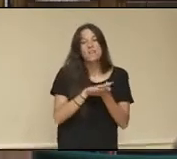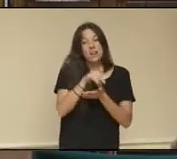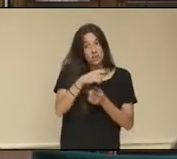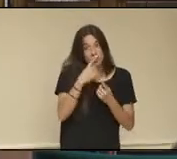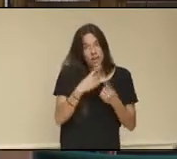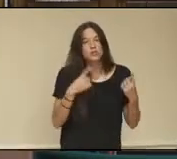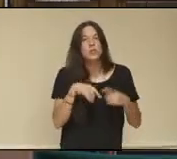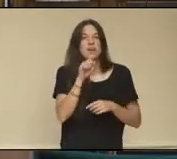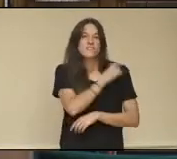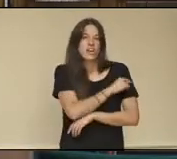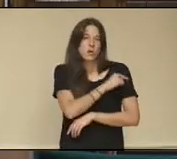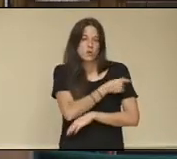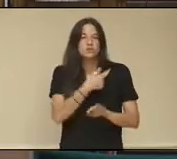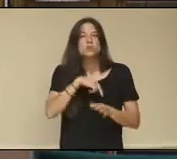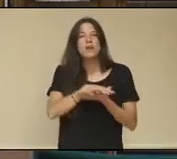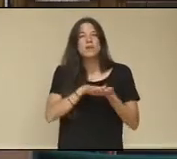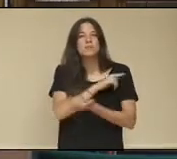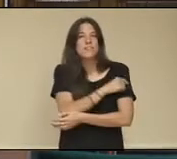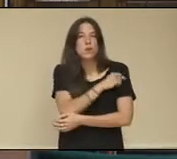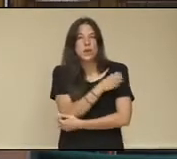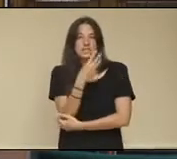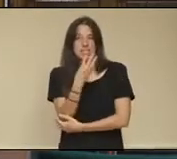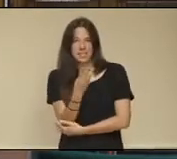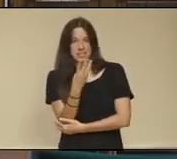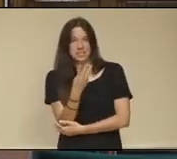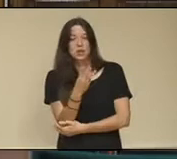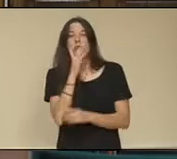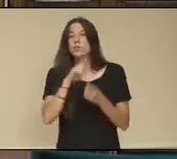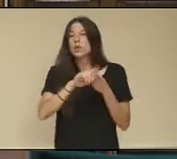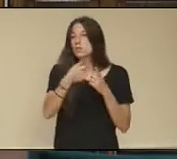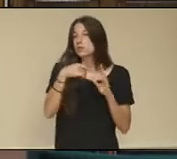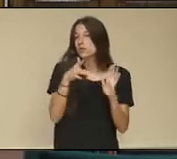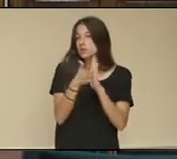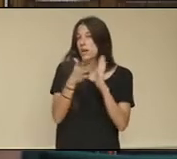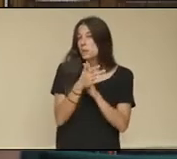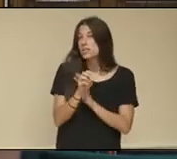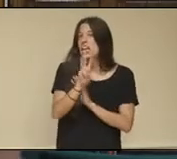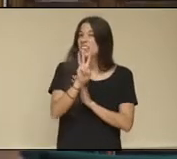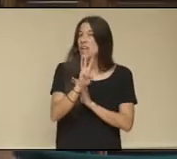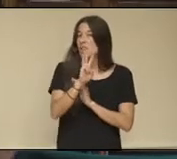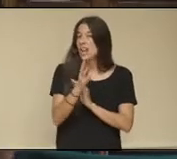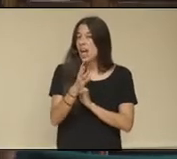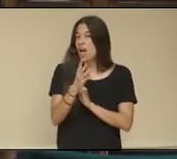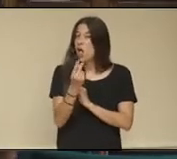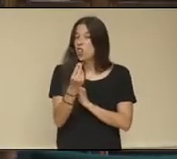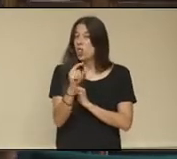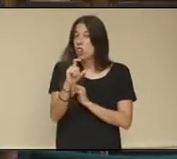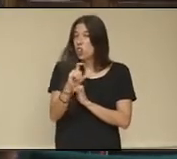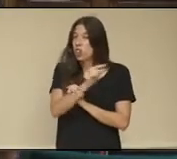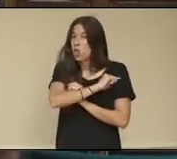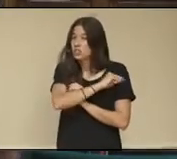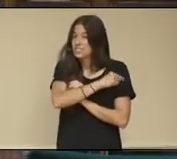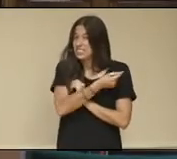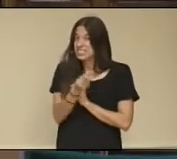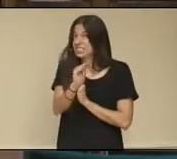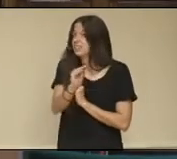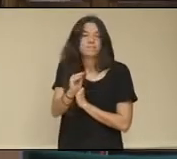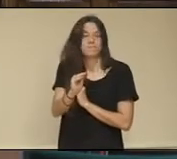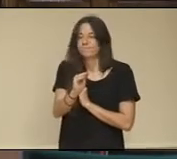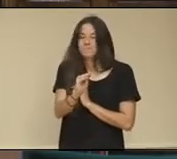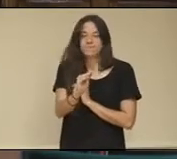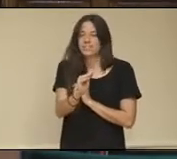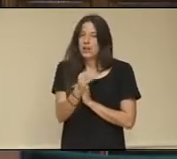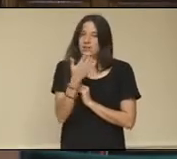3 vacunas, pero no, como se ha comentado antes, no porque luego vayamos a dar la tercera dosis, que de tercera dosis todavía no, sino